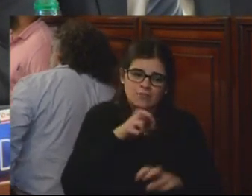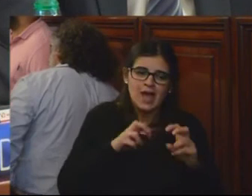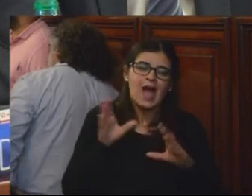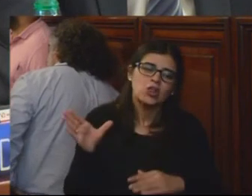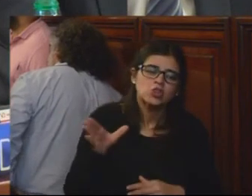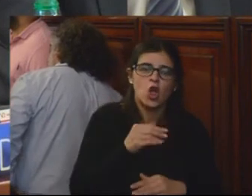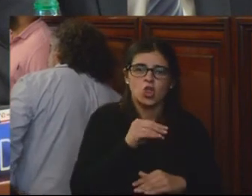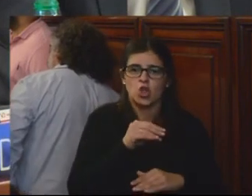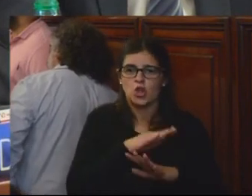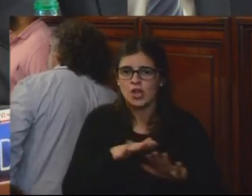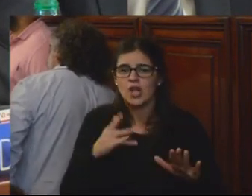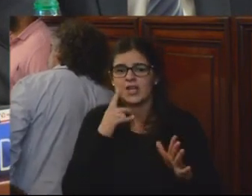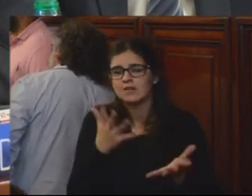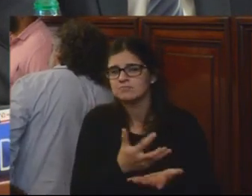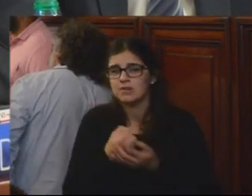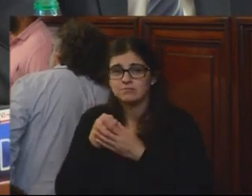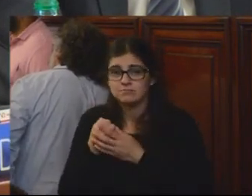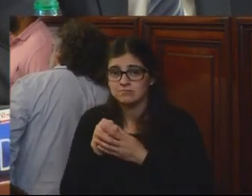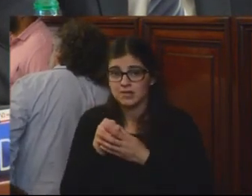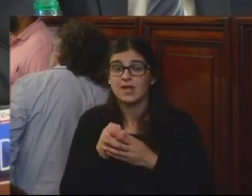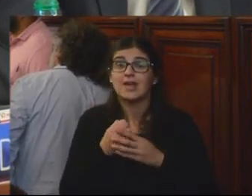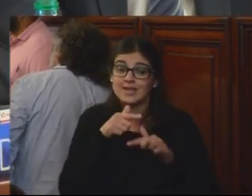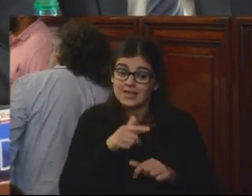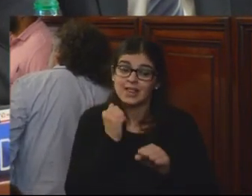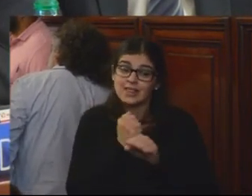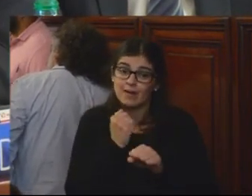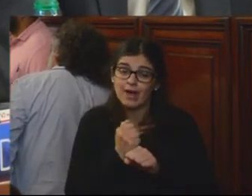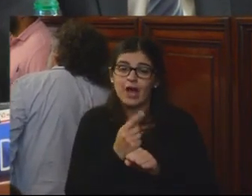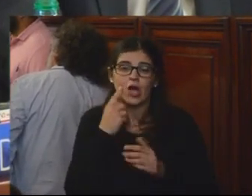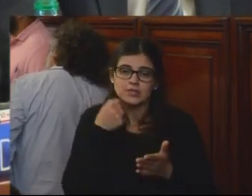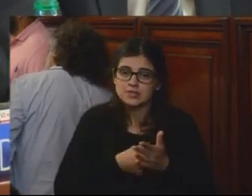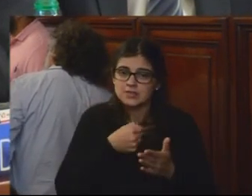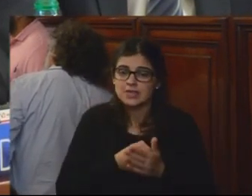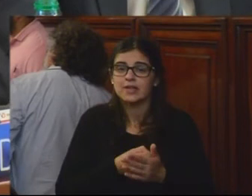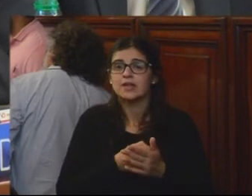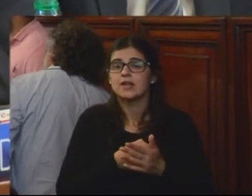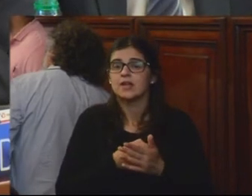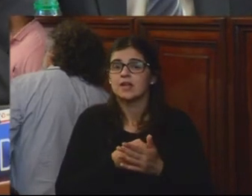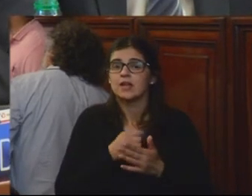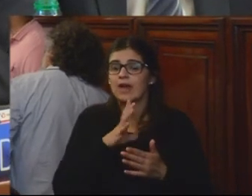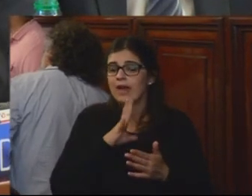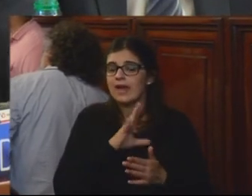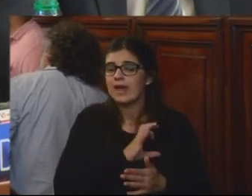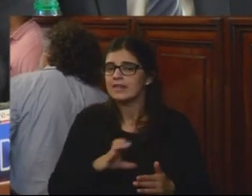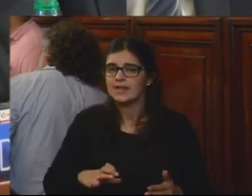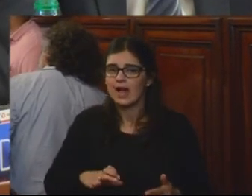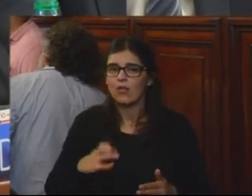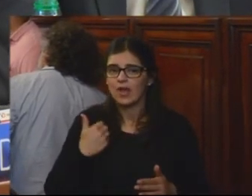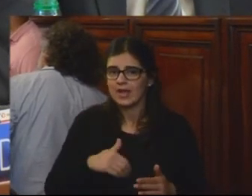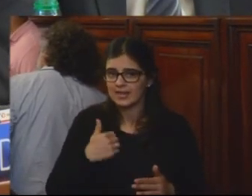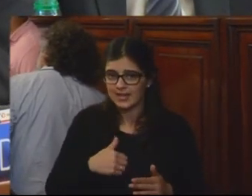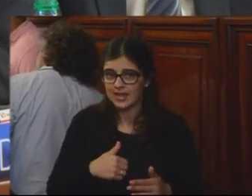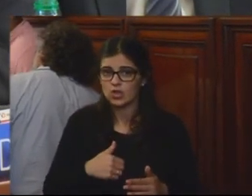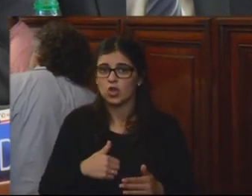chicos que fueron apropiados ilegalmente y esa tarea es inclaudicable y atraviesa al estado argentino desde